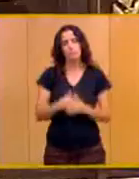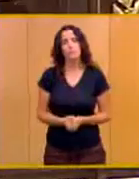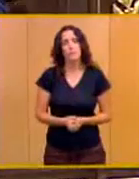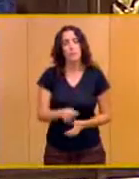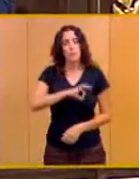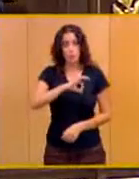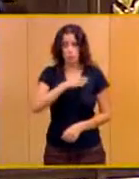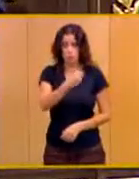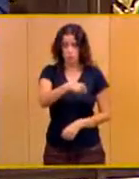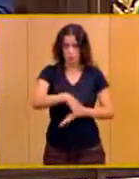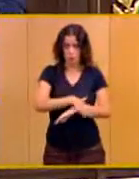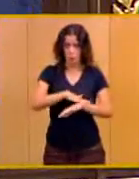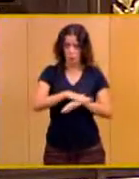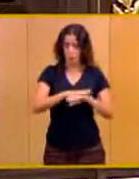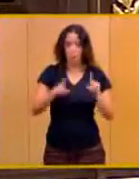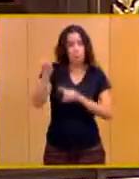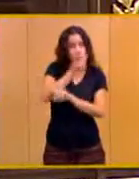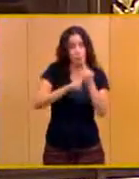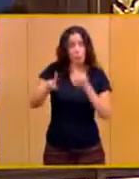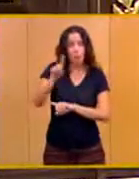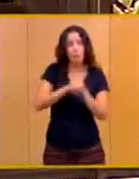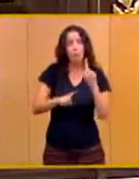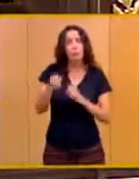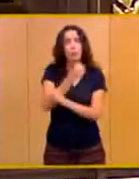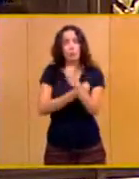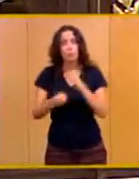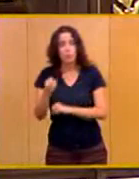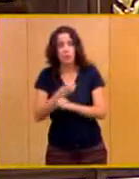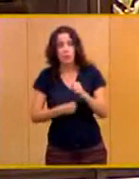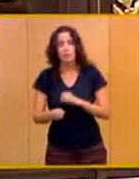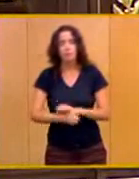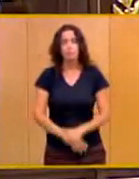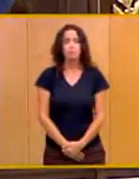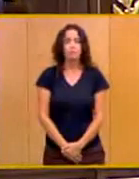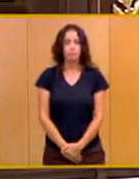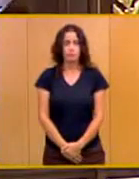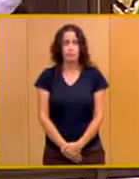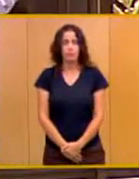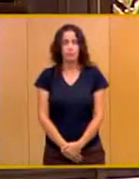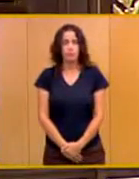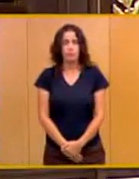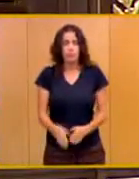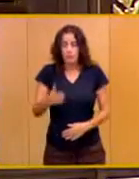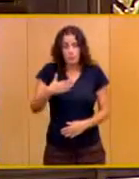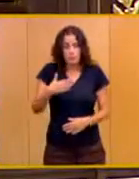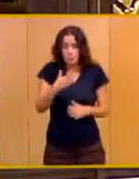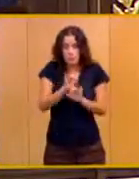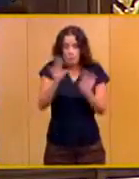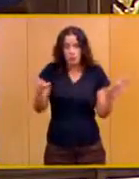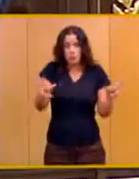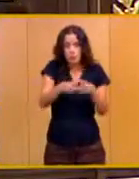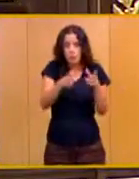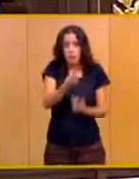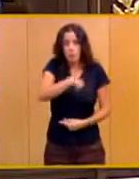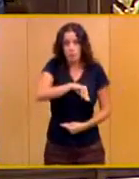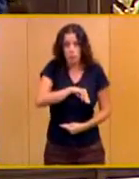el problema de la economía española no son los grupos de esta Cámara, que están en la oposición, ni por supuesto la sociedad española, que, como muy